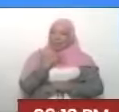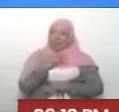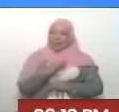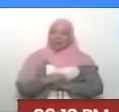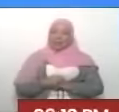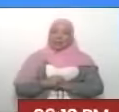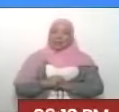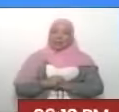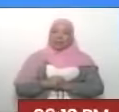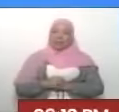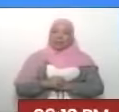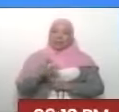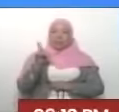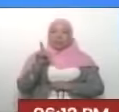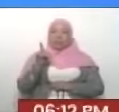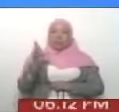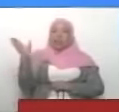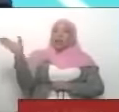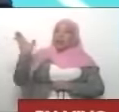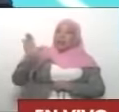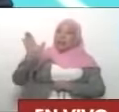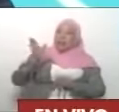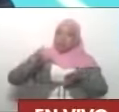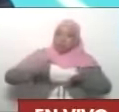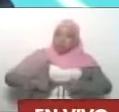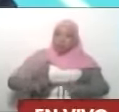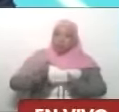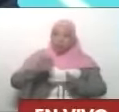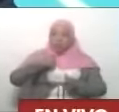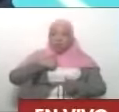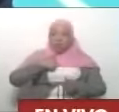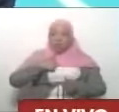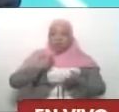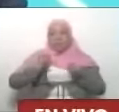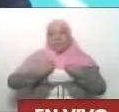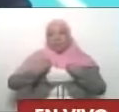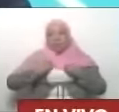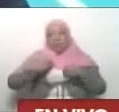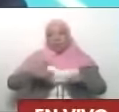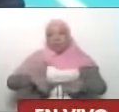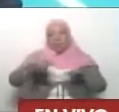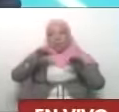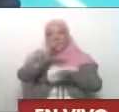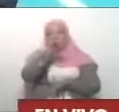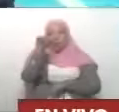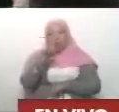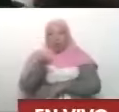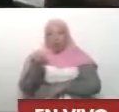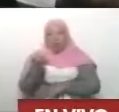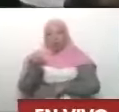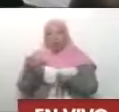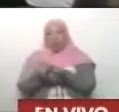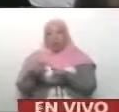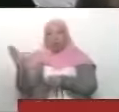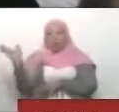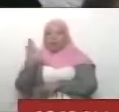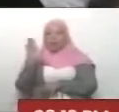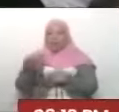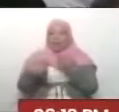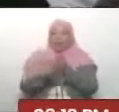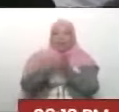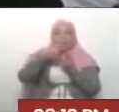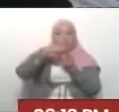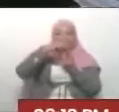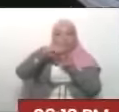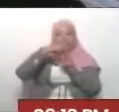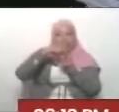fenómeno. Soy caracucho, yo nací en Caracas. Mira, igual que la historia de Guy, que es caragocho. Él nació en Caracas y se fue a vivir